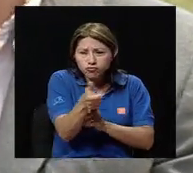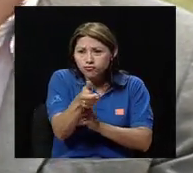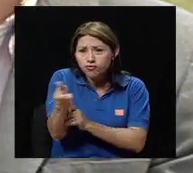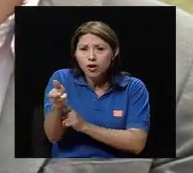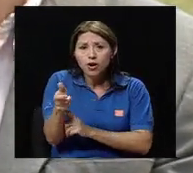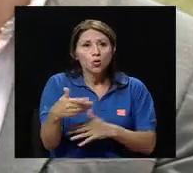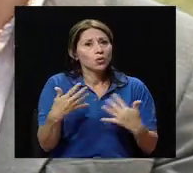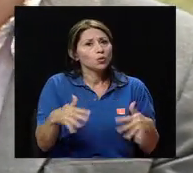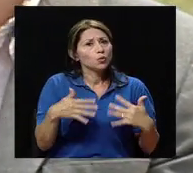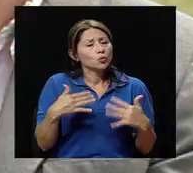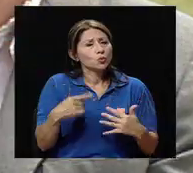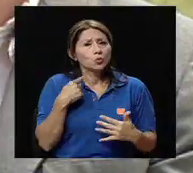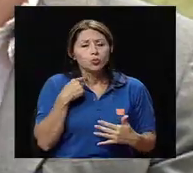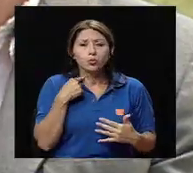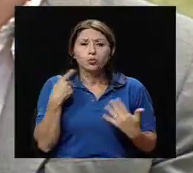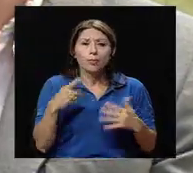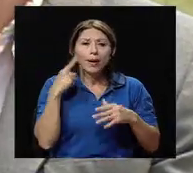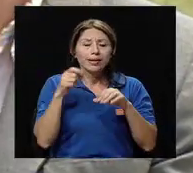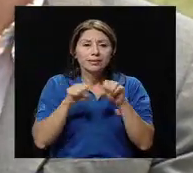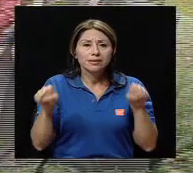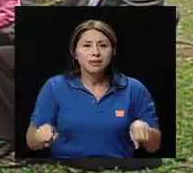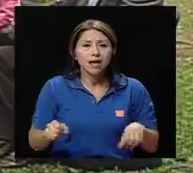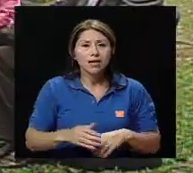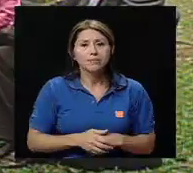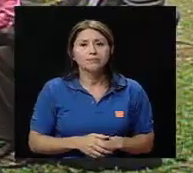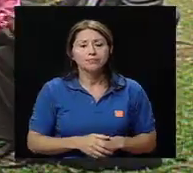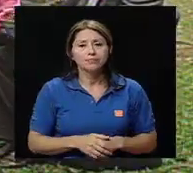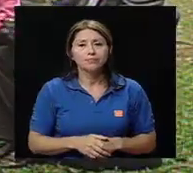¿no? Me imagino, en cuanto a costos para el sistema.